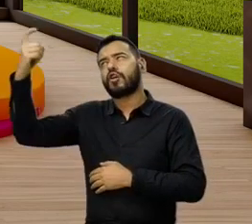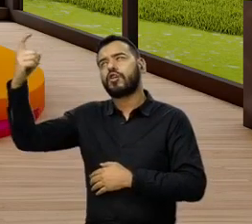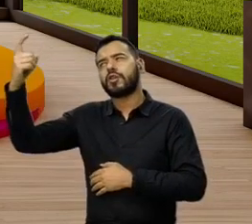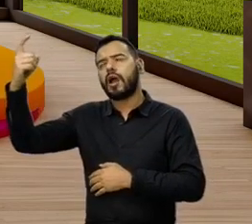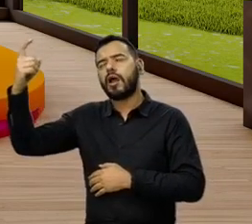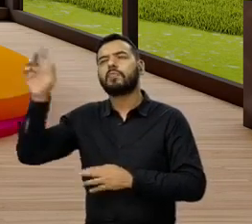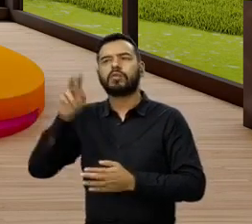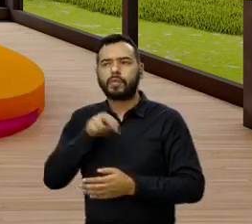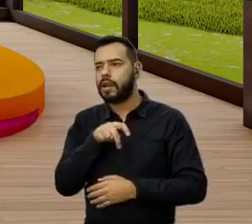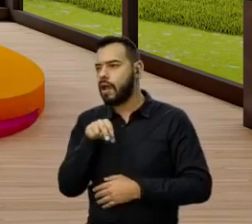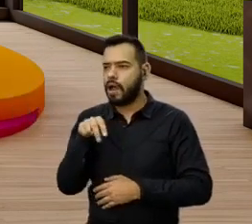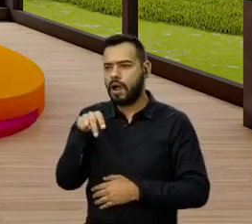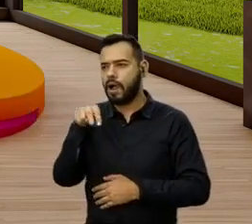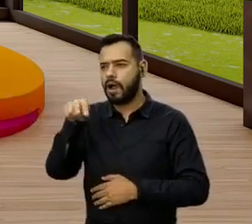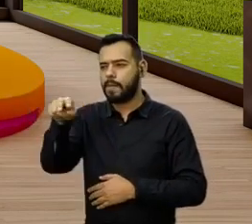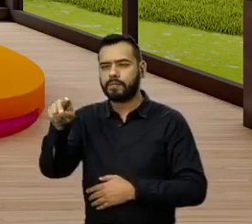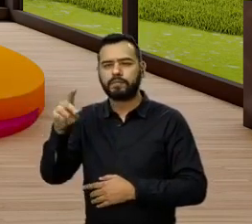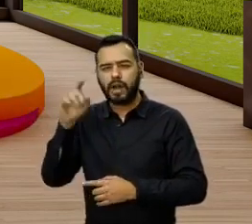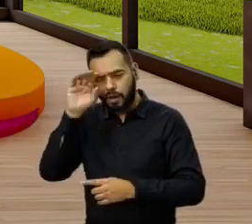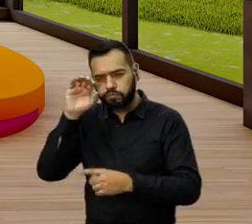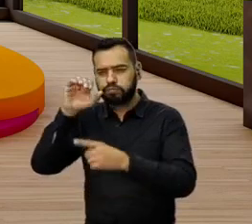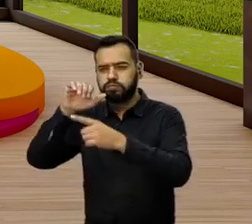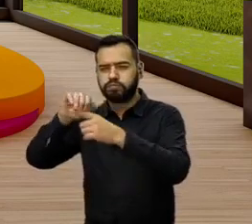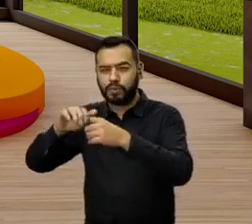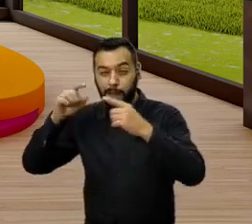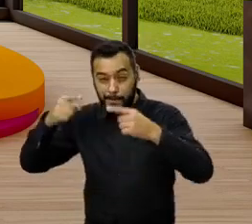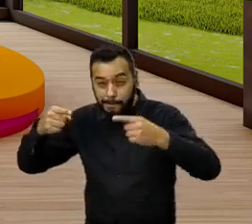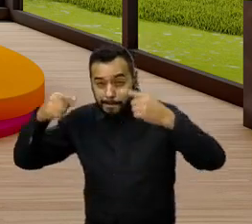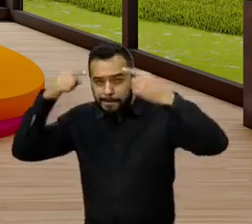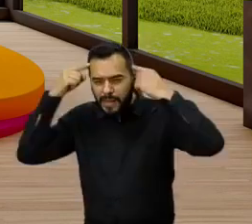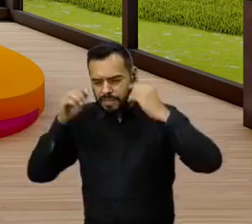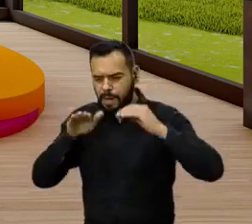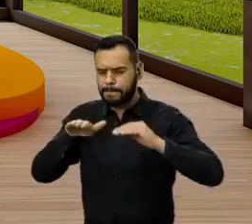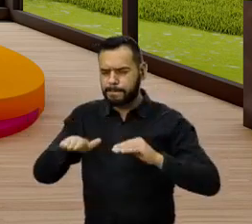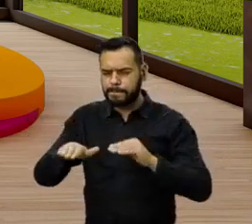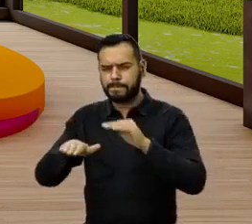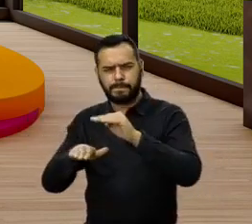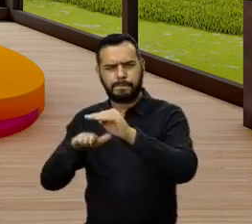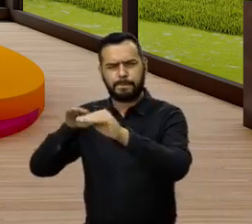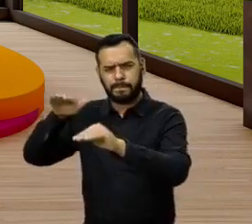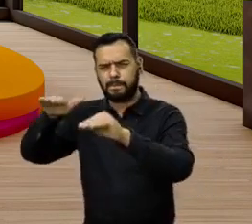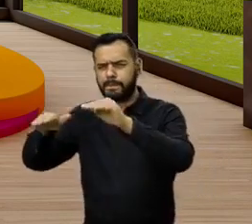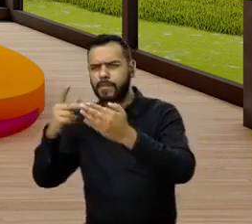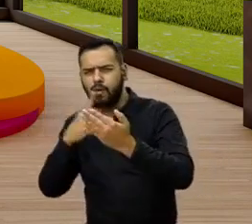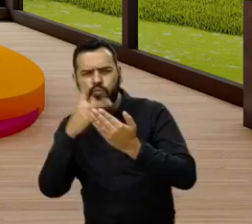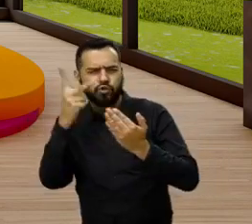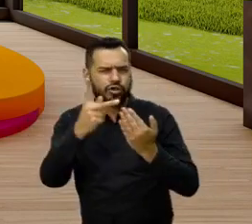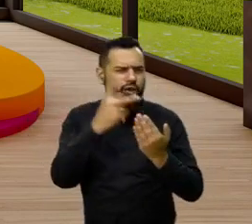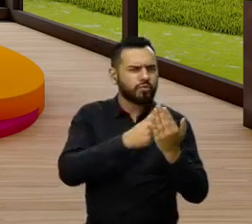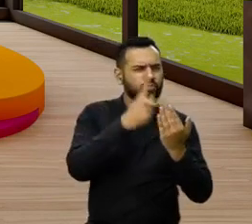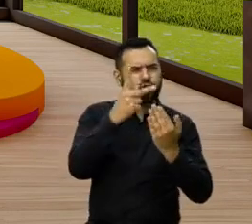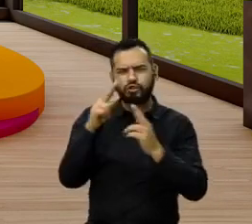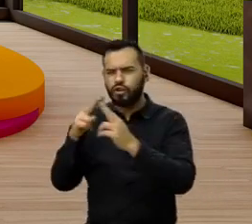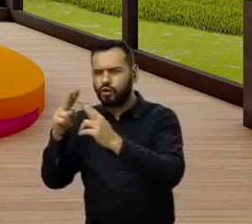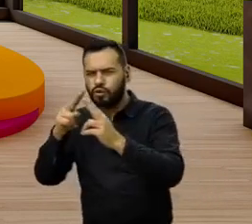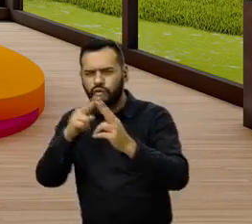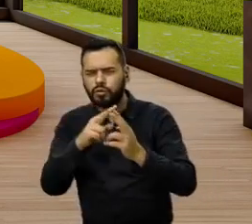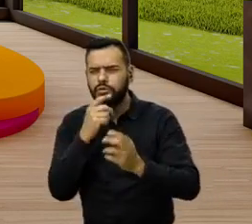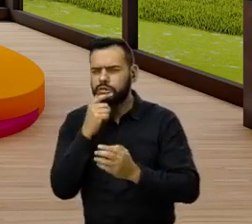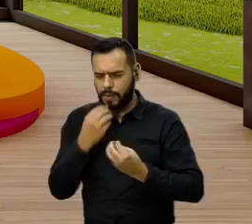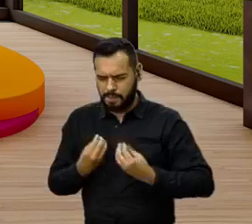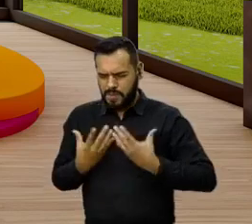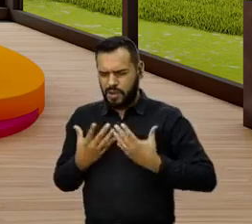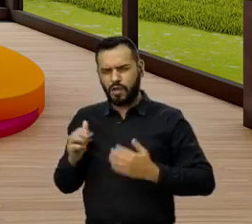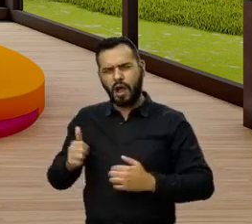también empiecen a caminar para cumplir esa meta dando esos pasos conociendo todos los proyectos que vimos acá viviendo y